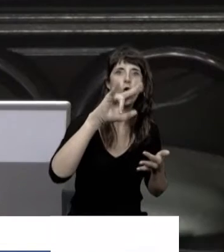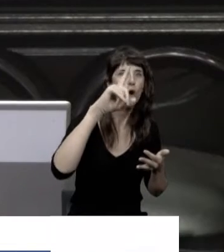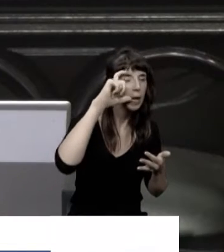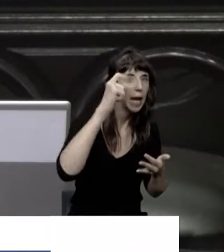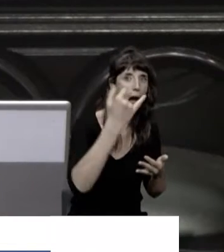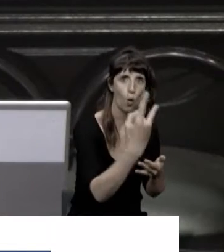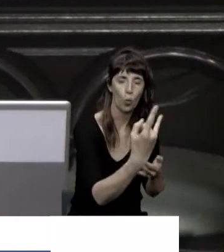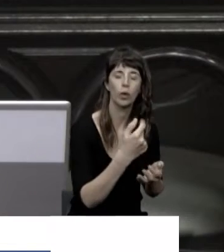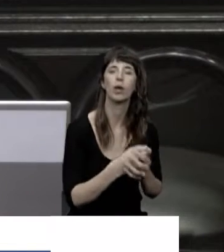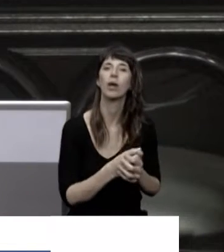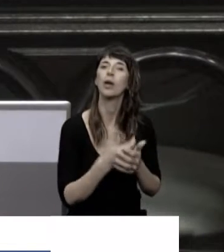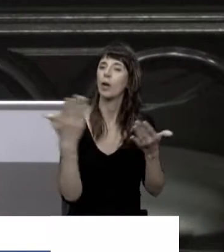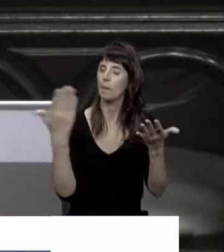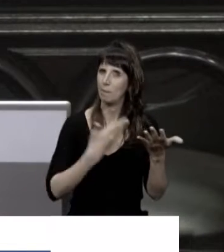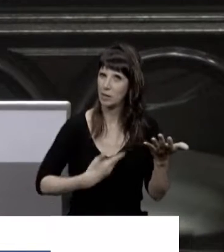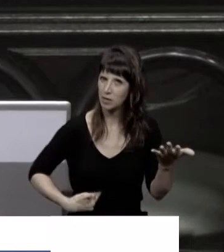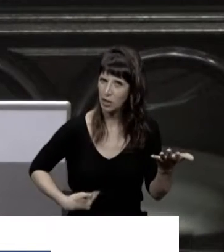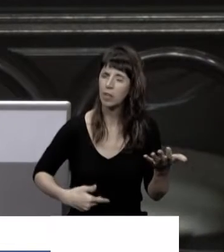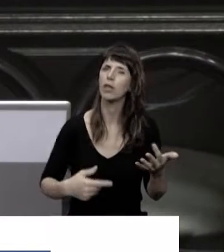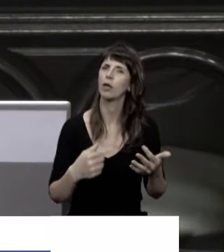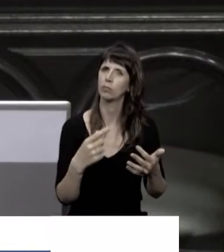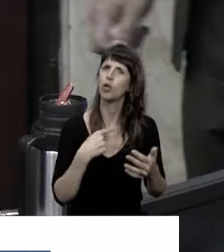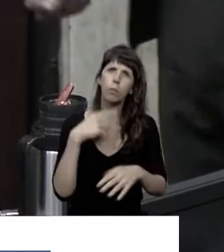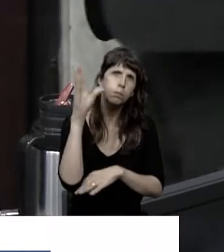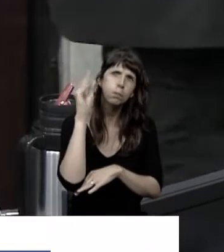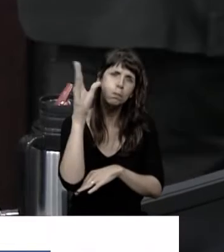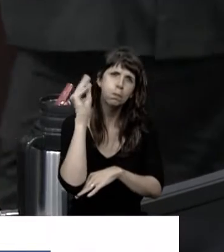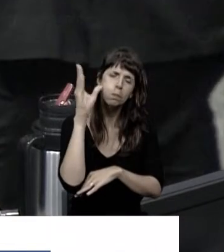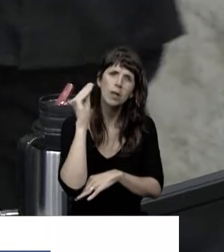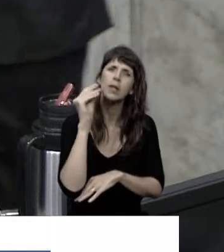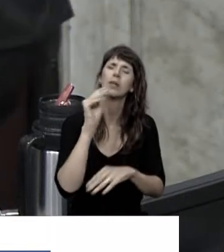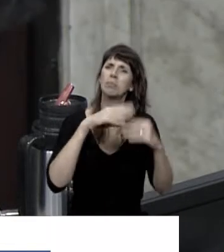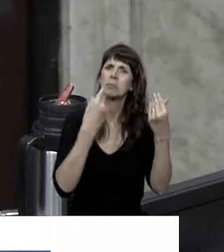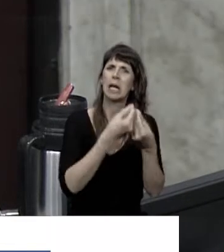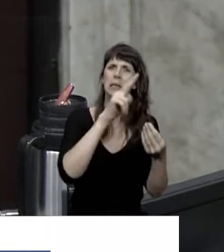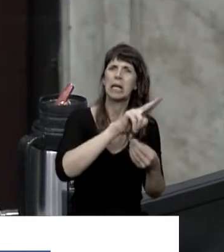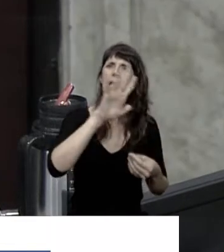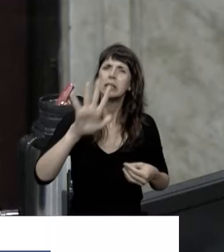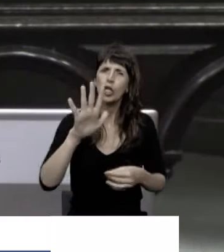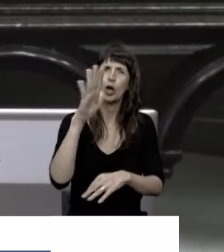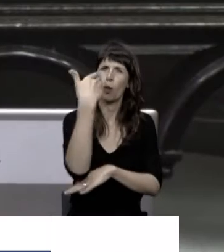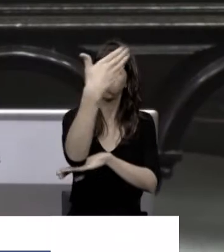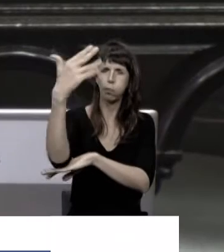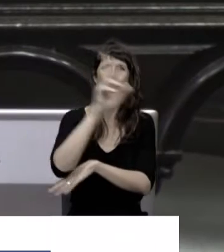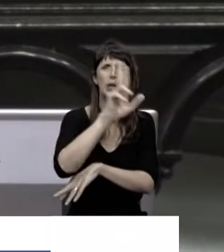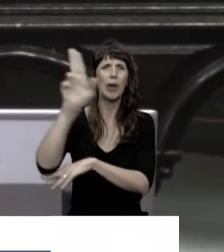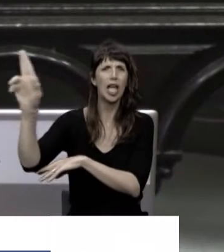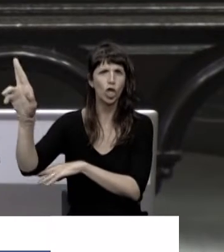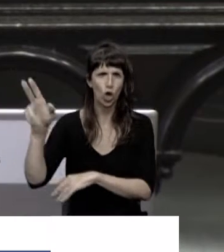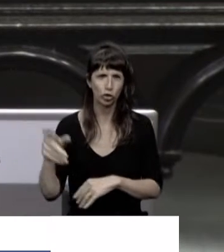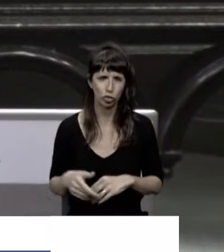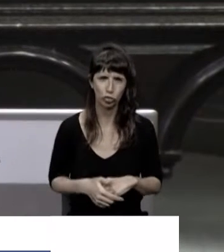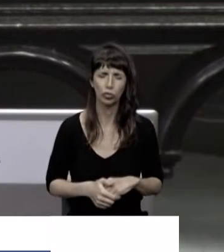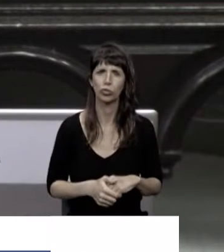Señor presidente, hemos escuchado más de 35 cuestiones de privilegio que tenían que